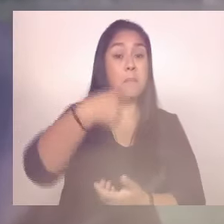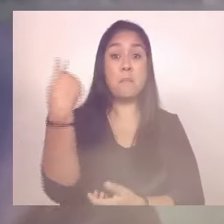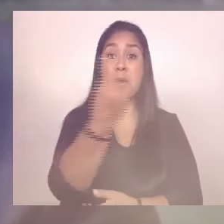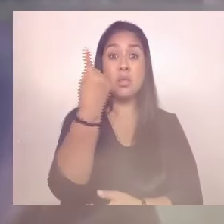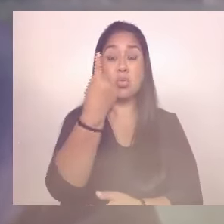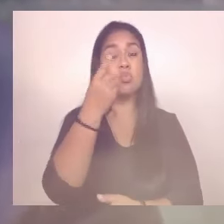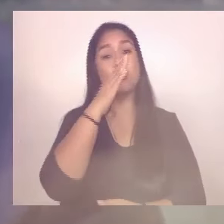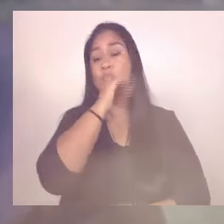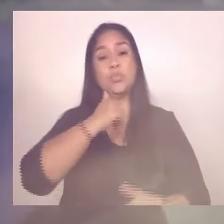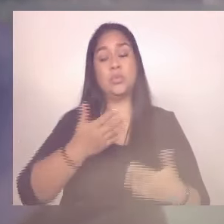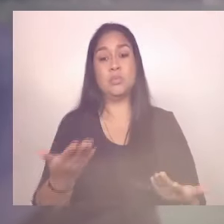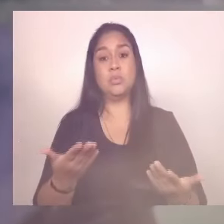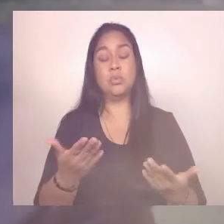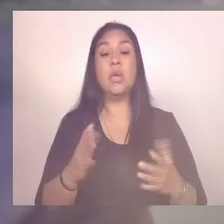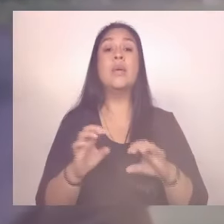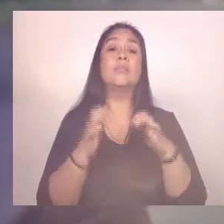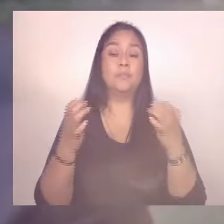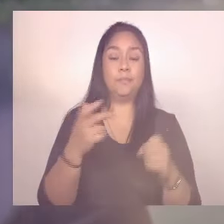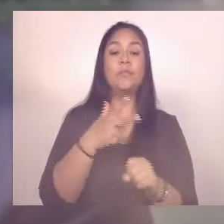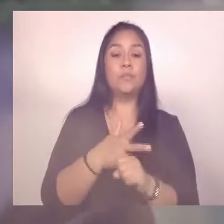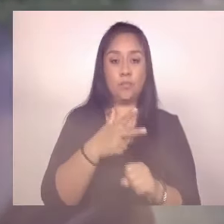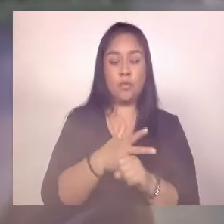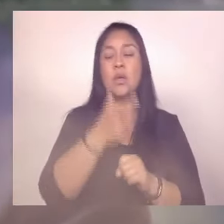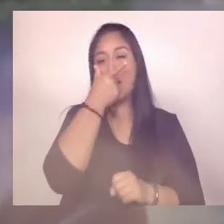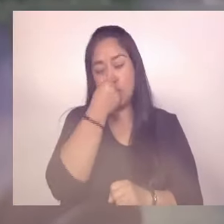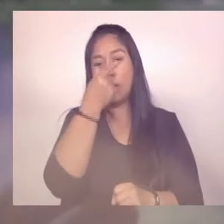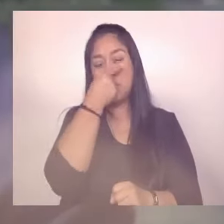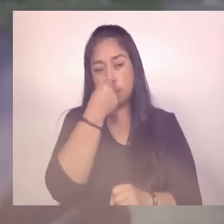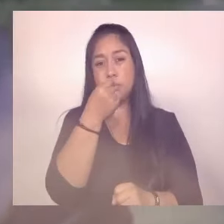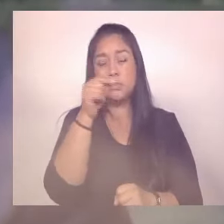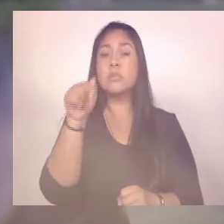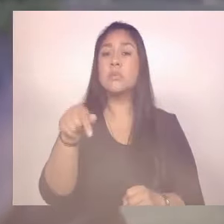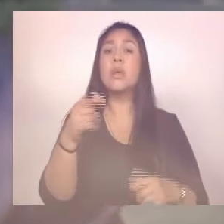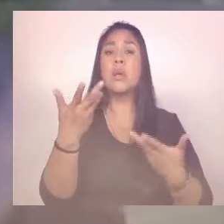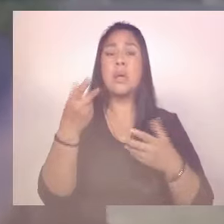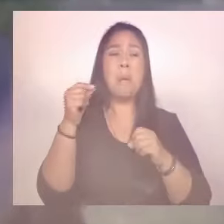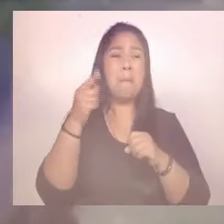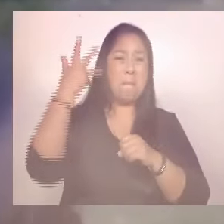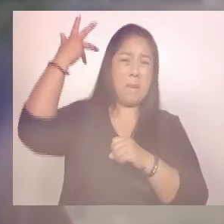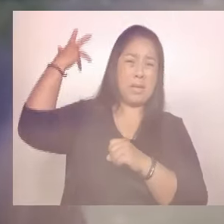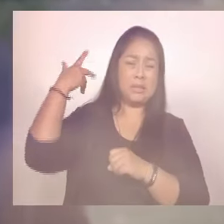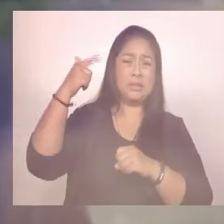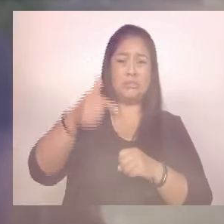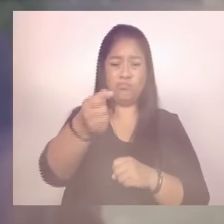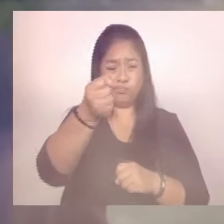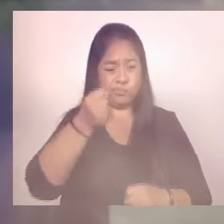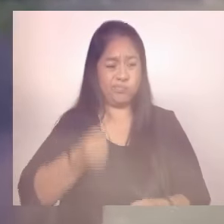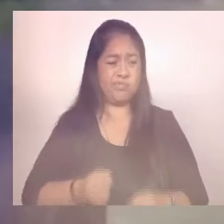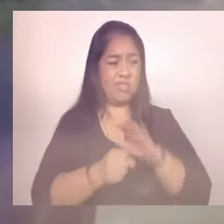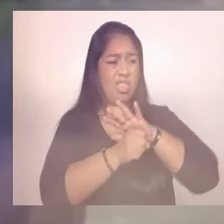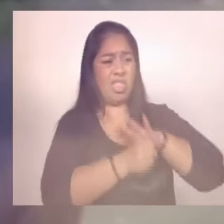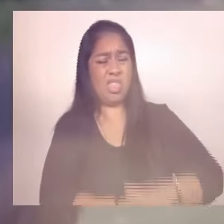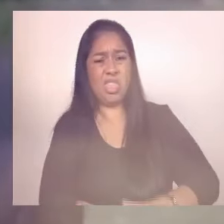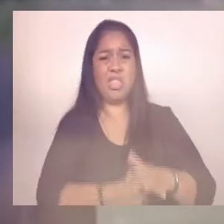común. En el caso de Guatemala, la corrupción hunde sus raíces en el pasado autoritario de